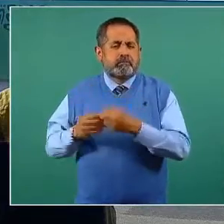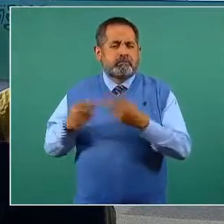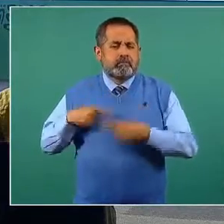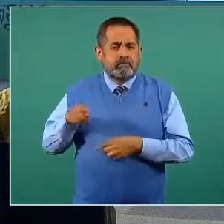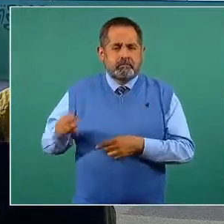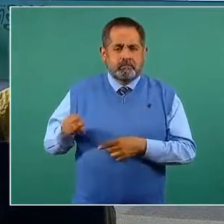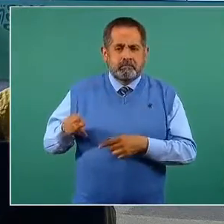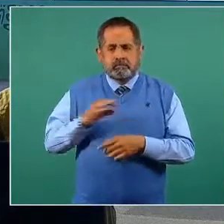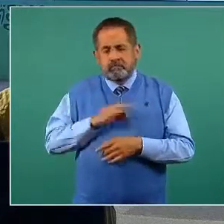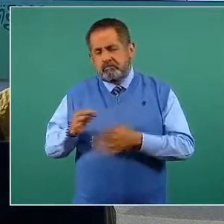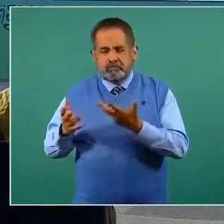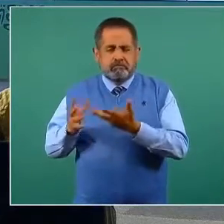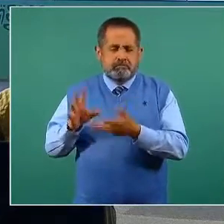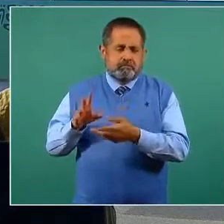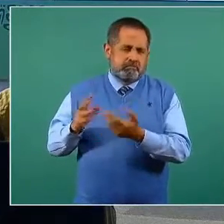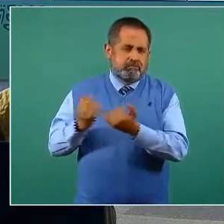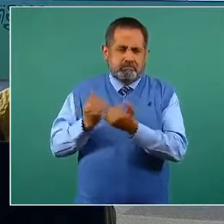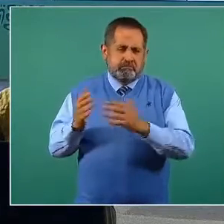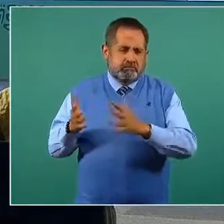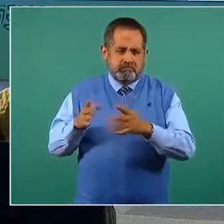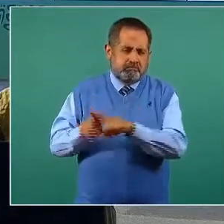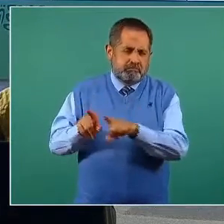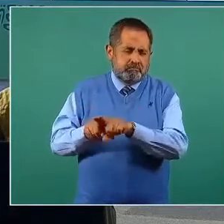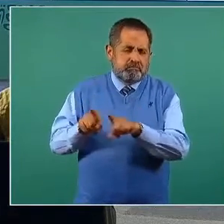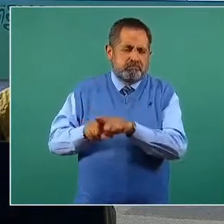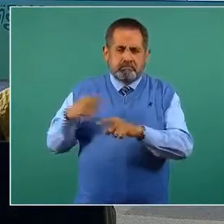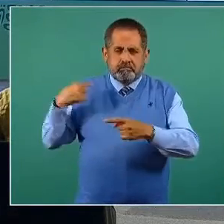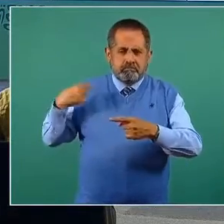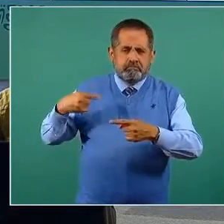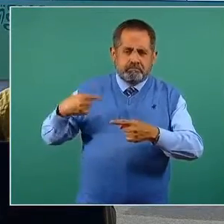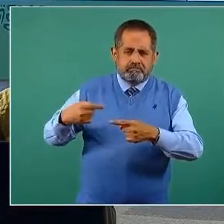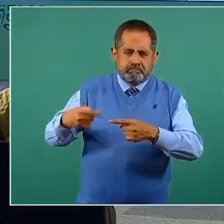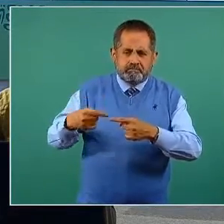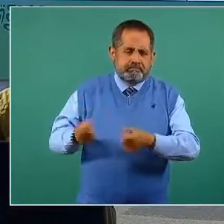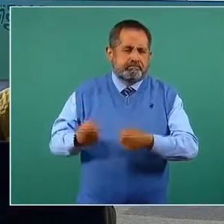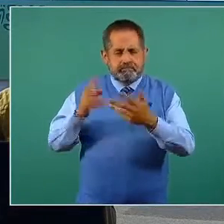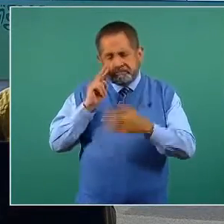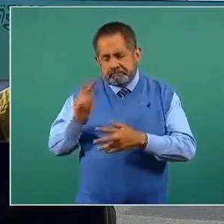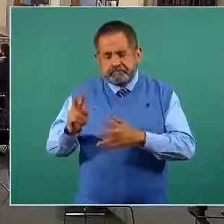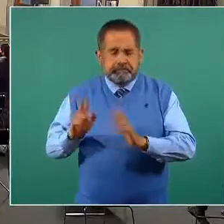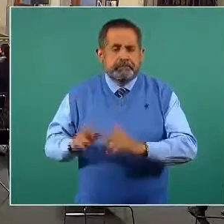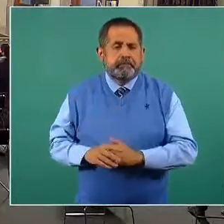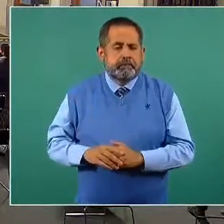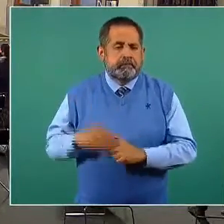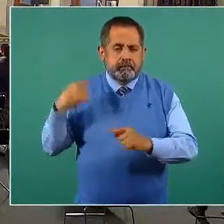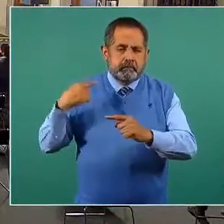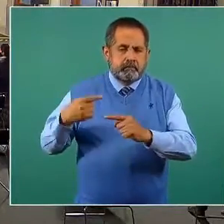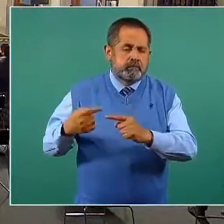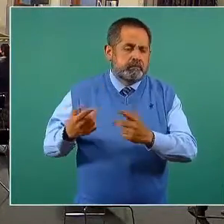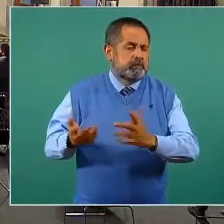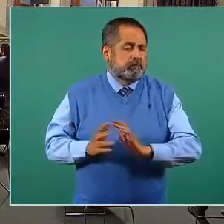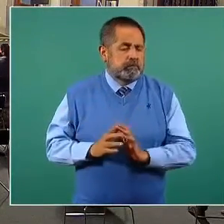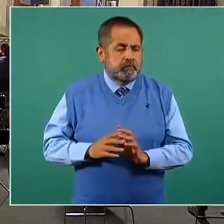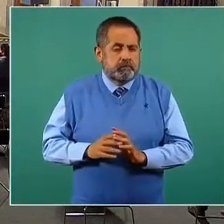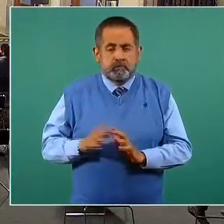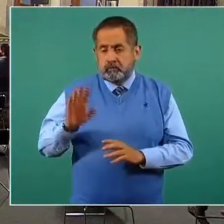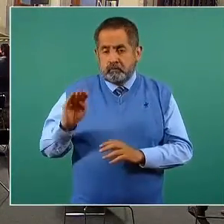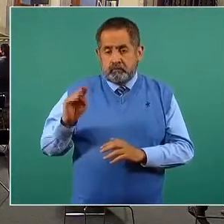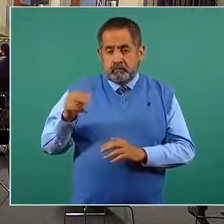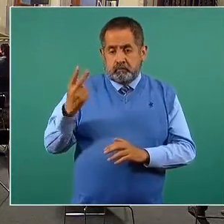básicamente son o están dentro de los números y niveles que hemos estado precisamente viendo en las últimas semanas. Y este